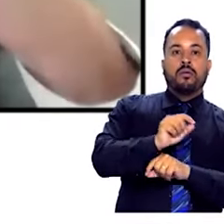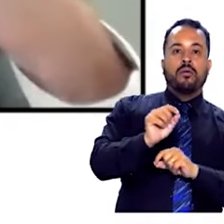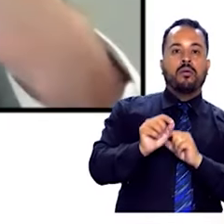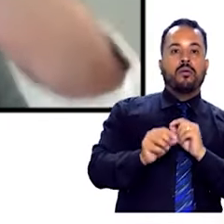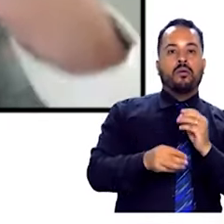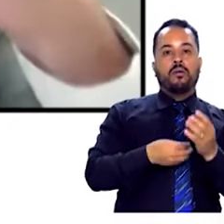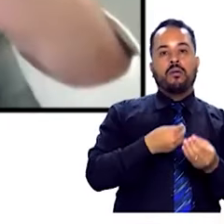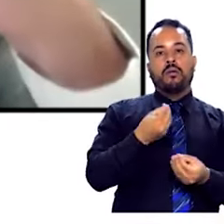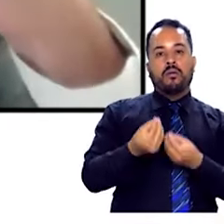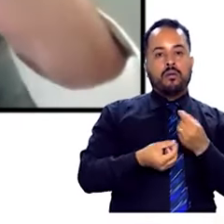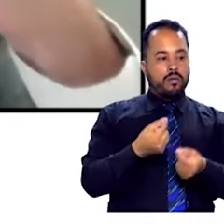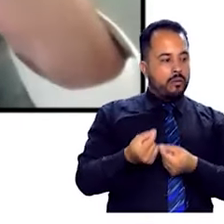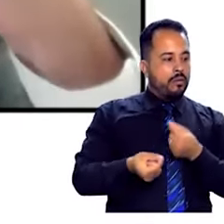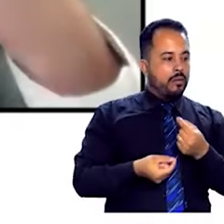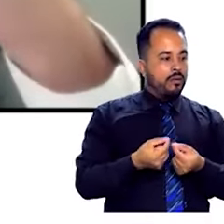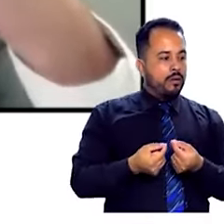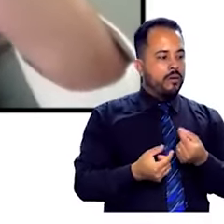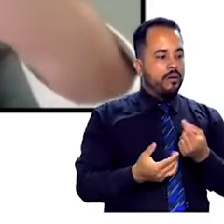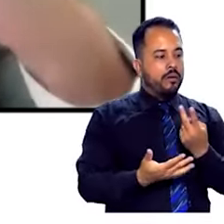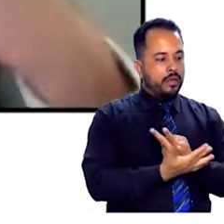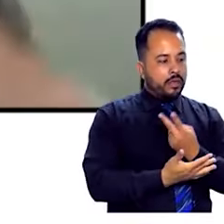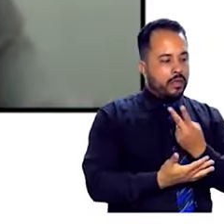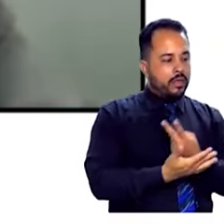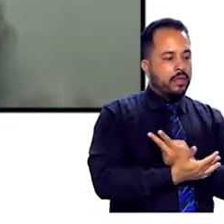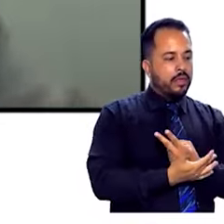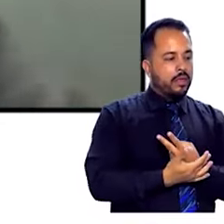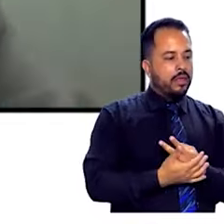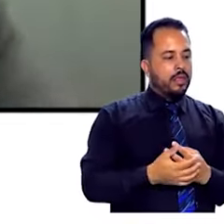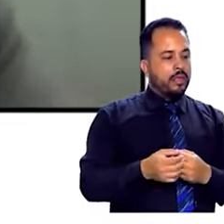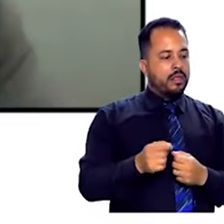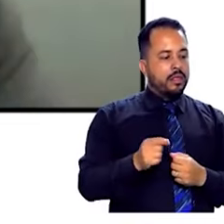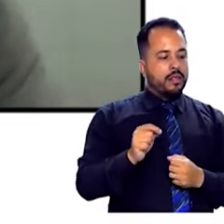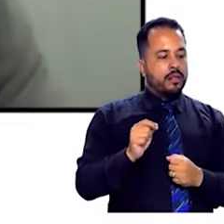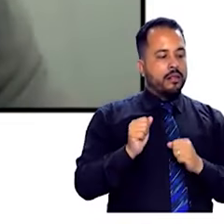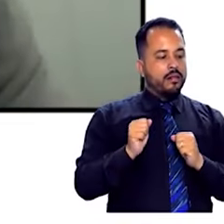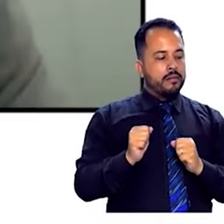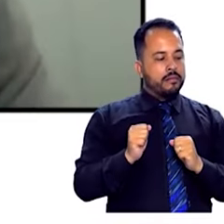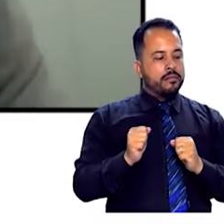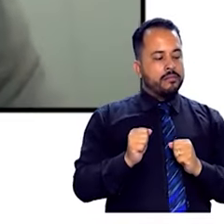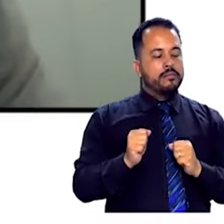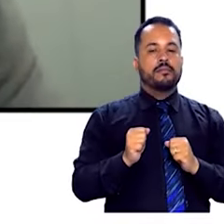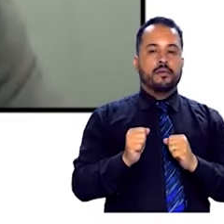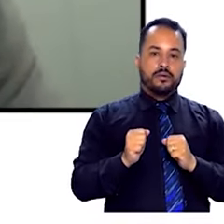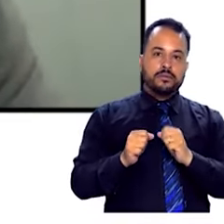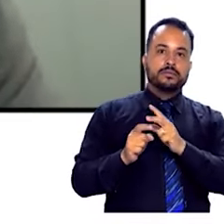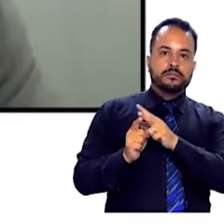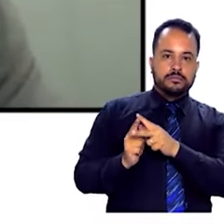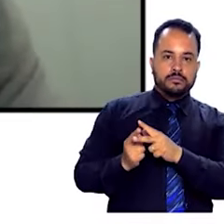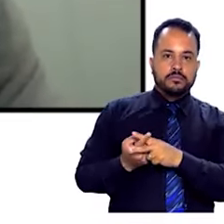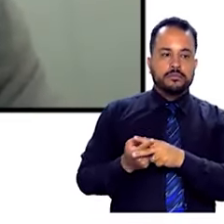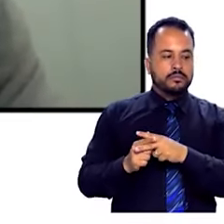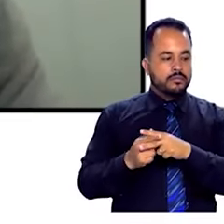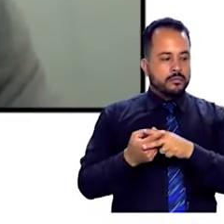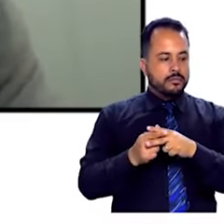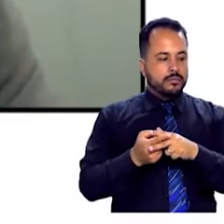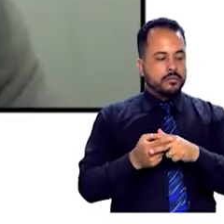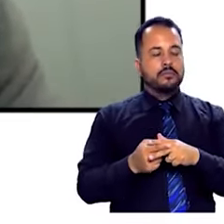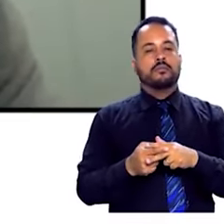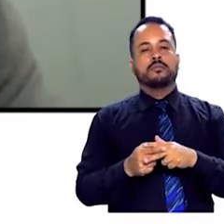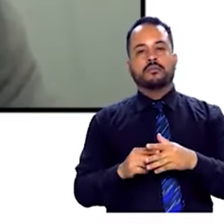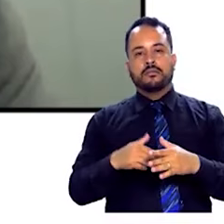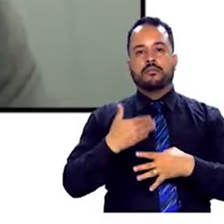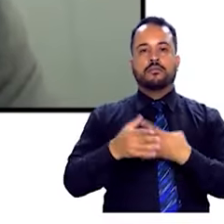gravíssimo es una arbitrar sin ser un prevaricato es una cuestión obviamente como edes rápidamente